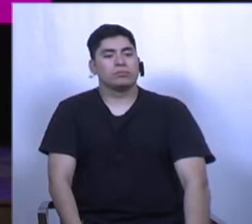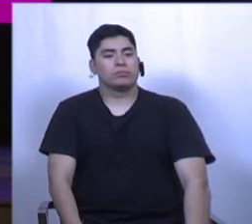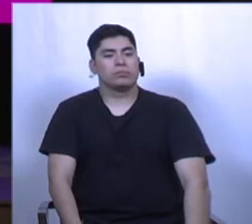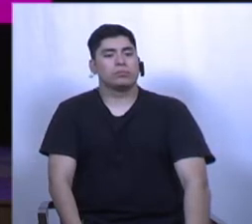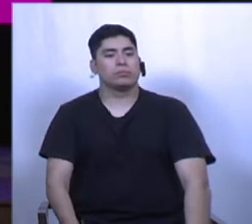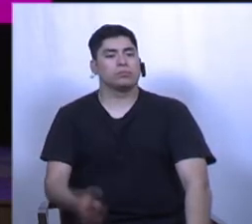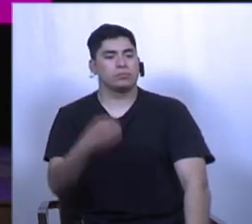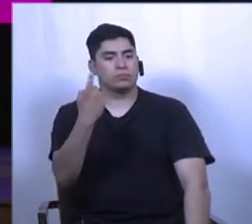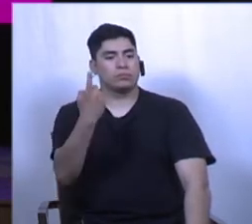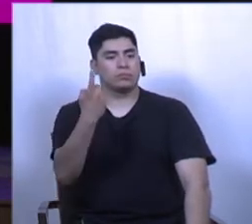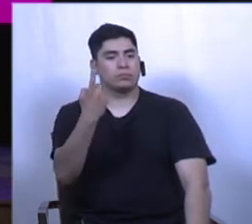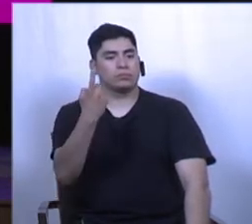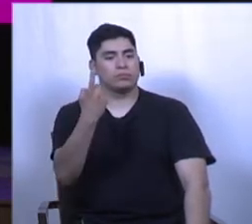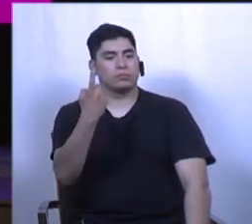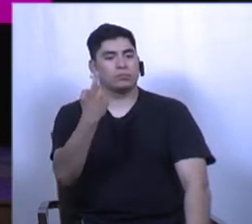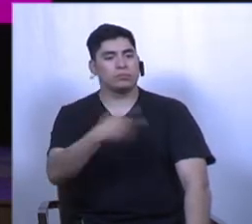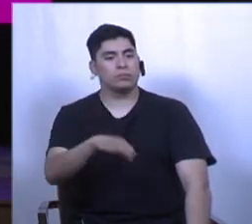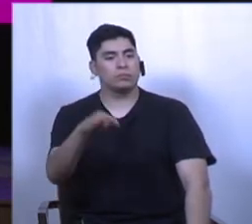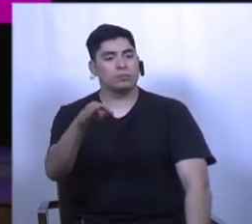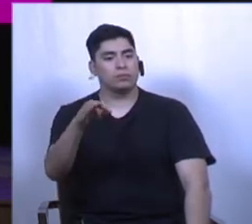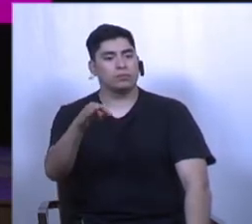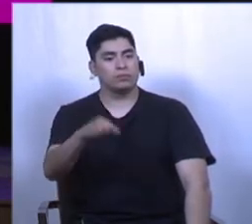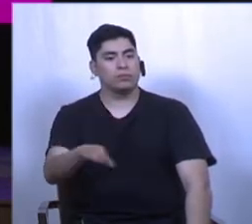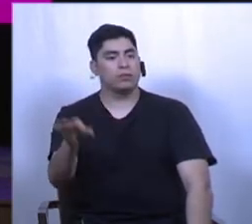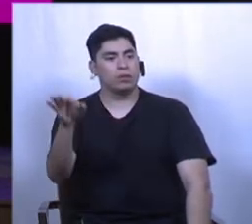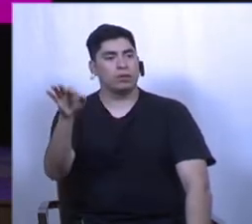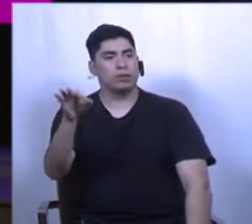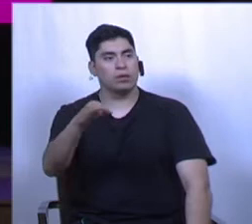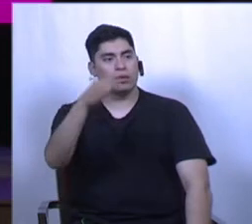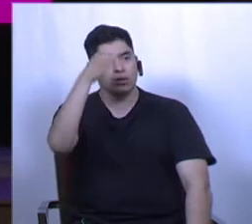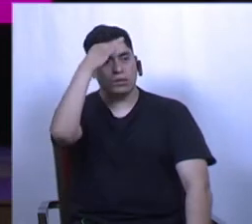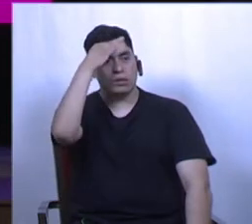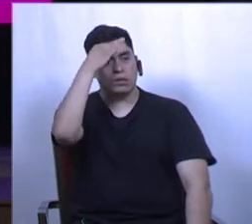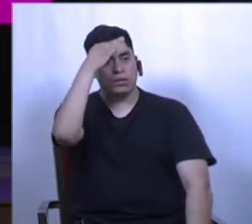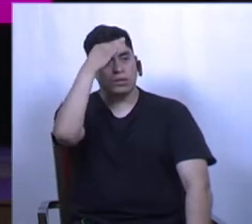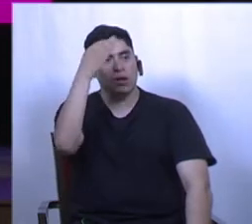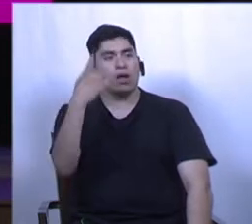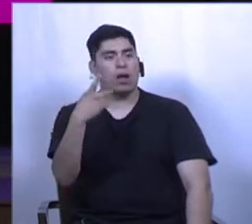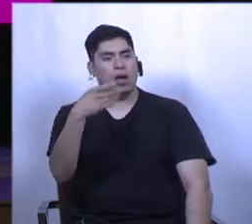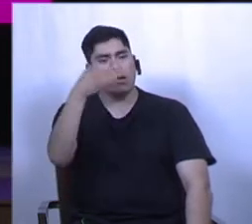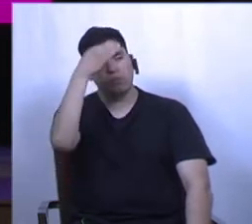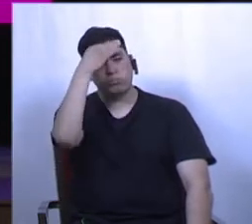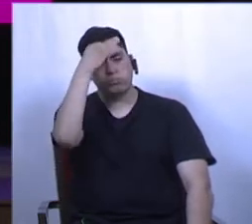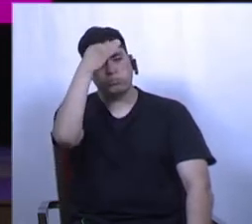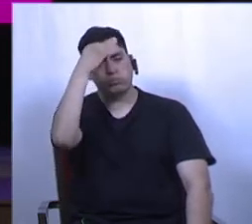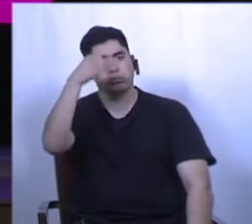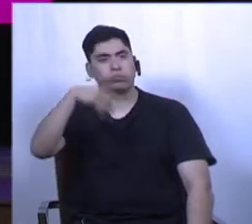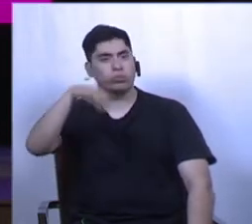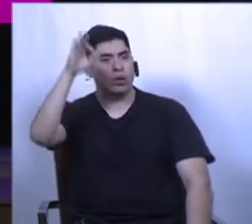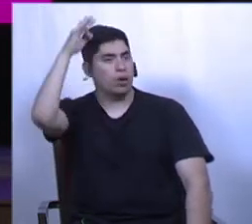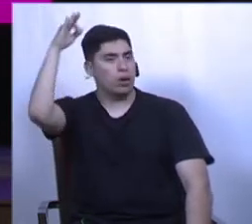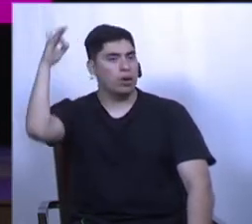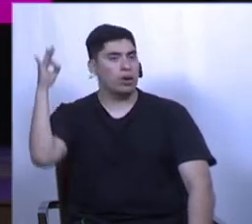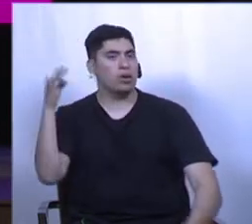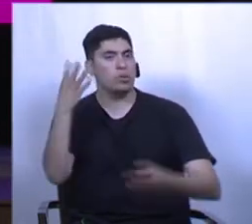de las enfermedades neurodegenerativas, una de las cosas más comunes es que las enfermedades neurodegenerativas están